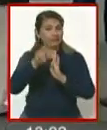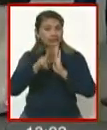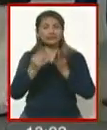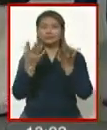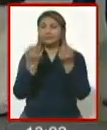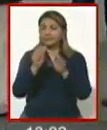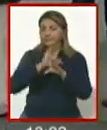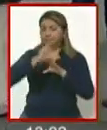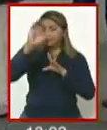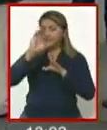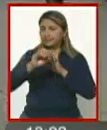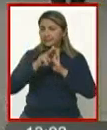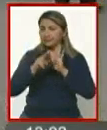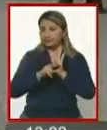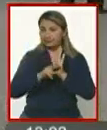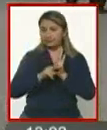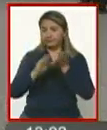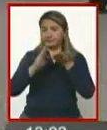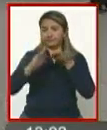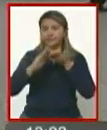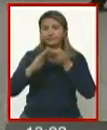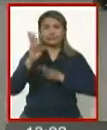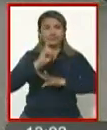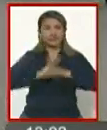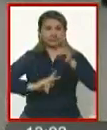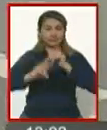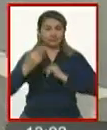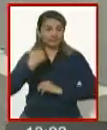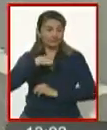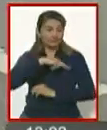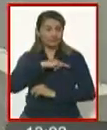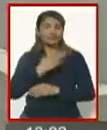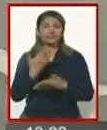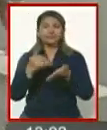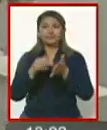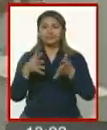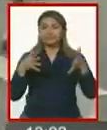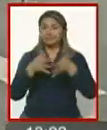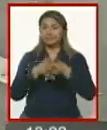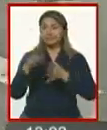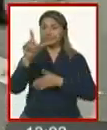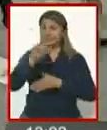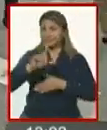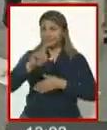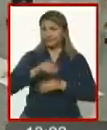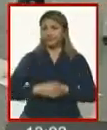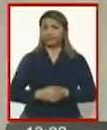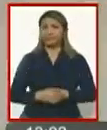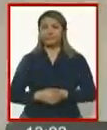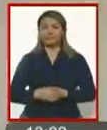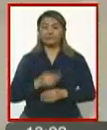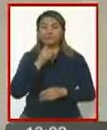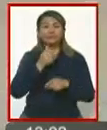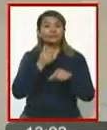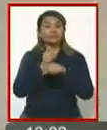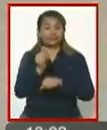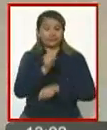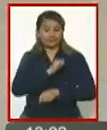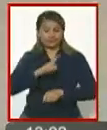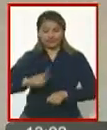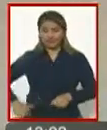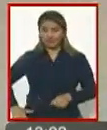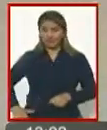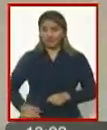se cumpla la norma. Con la disculpa de la población, nosotros vamos a bloquear el día lunes y esto hay un culpable que se llama alcalde